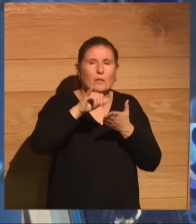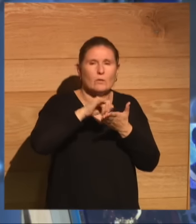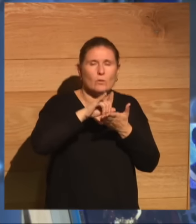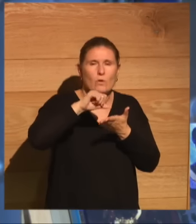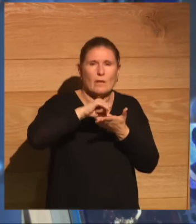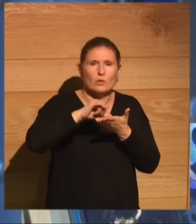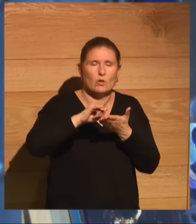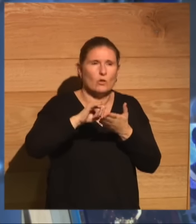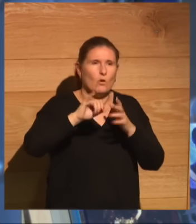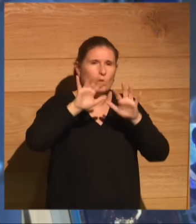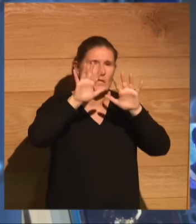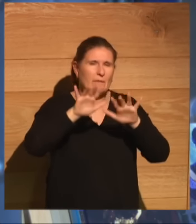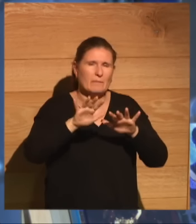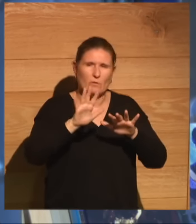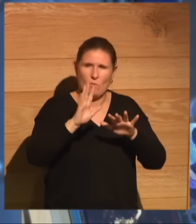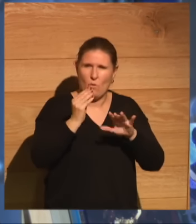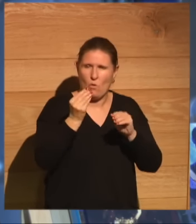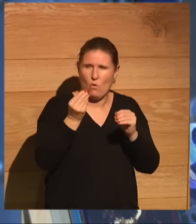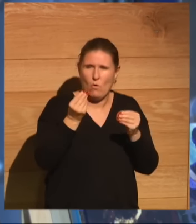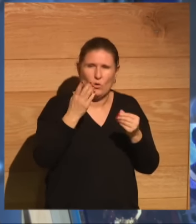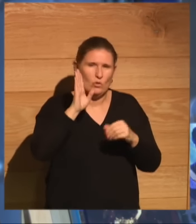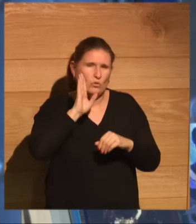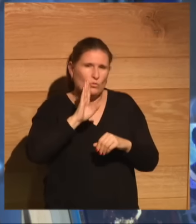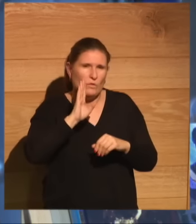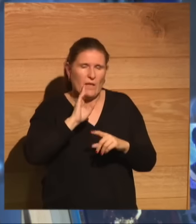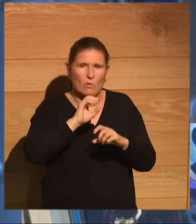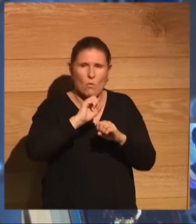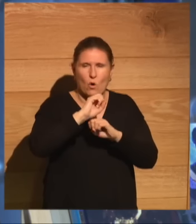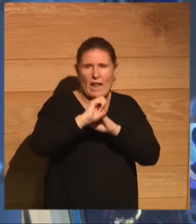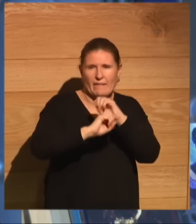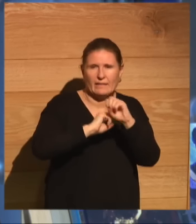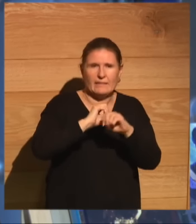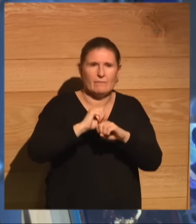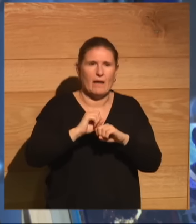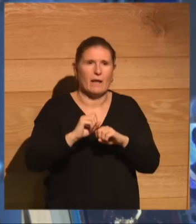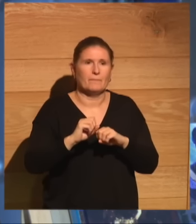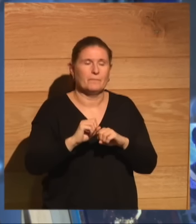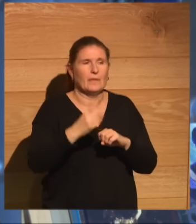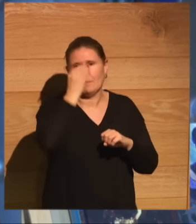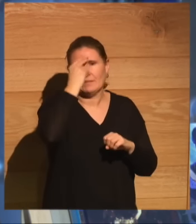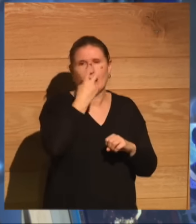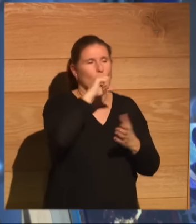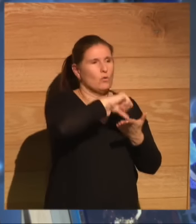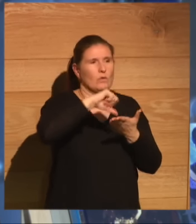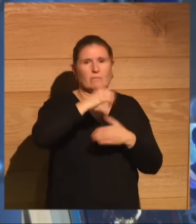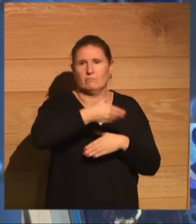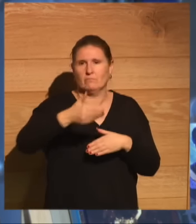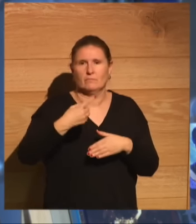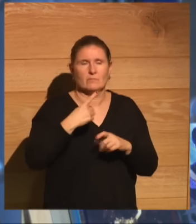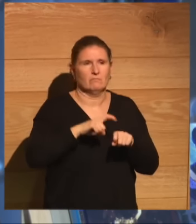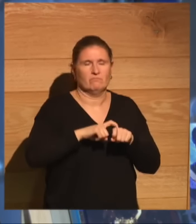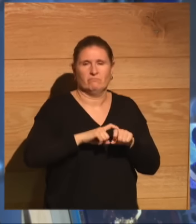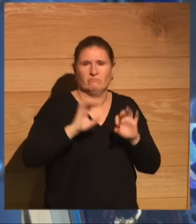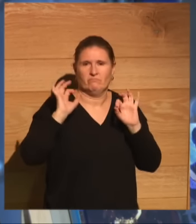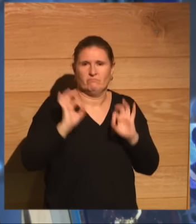nieve sucia, radiactiva. Él considera que hay como dos grandes ciudades que se han hecho en la historia del cine con personalidad única, que es la